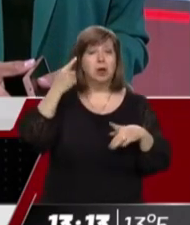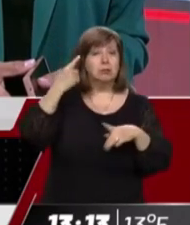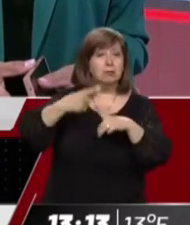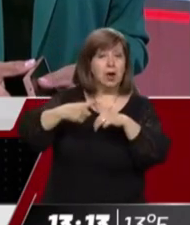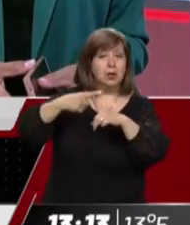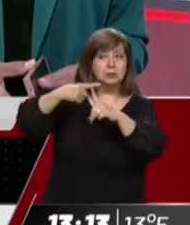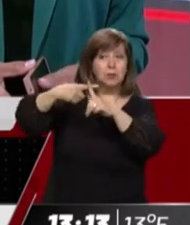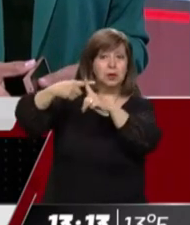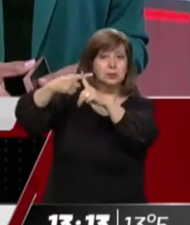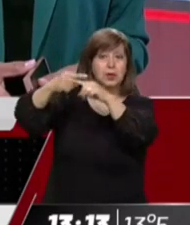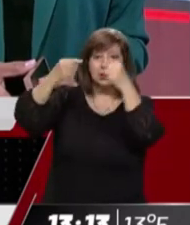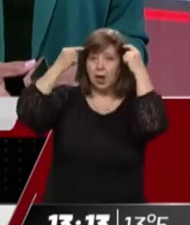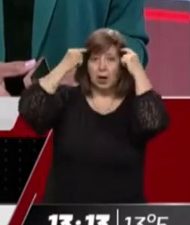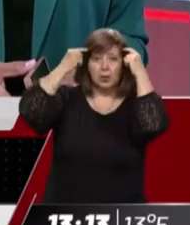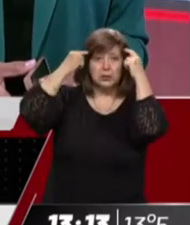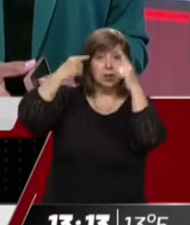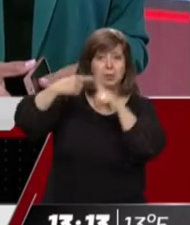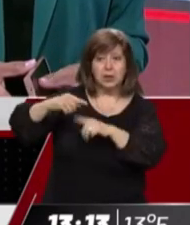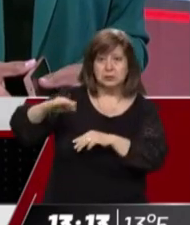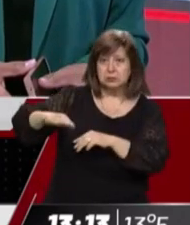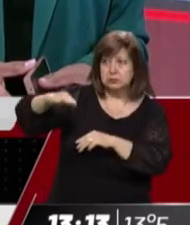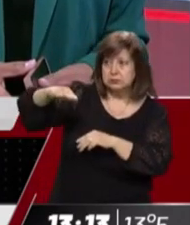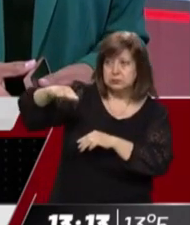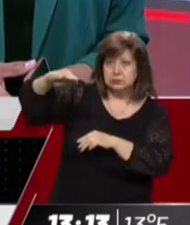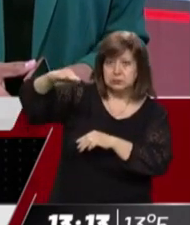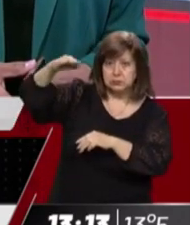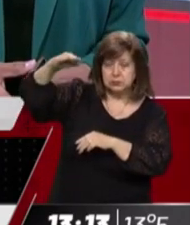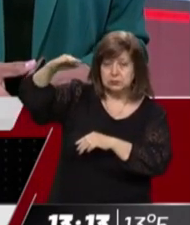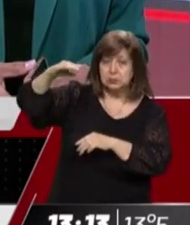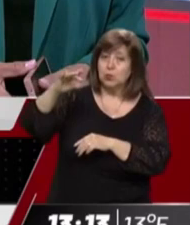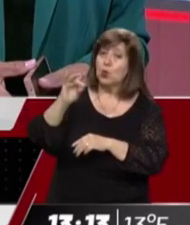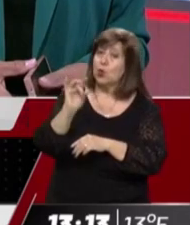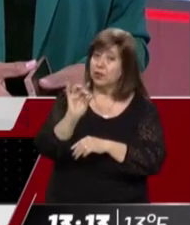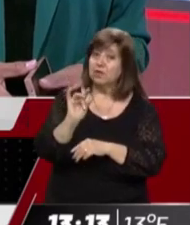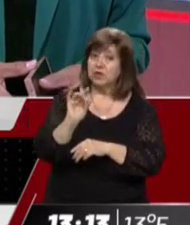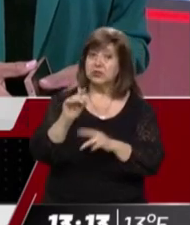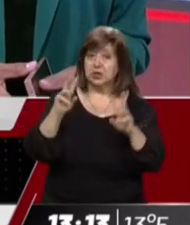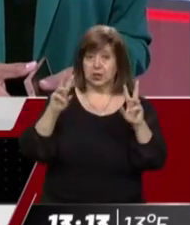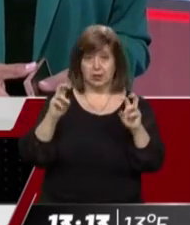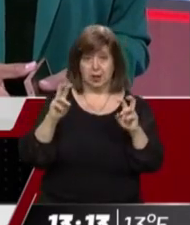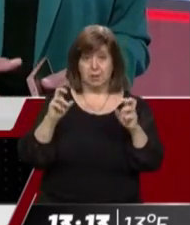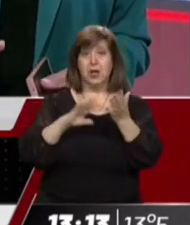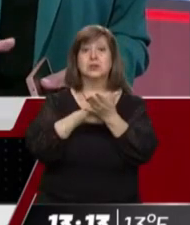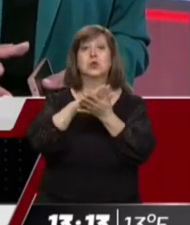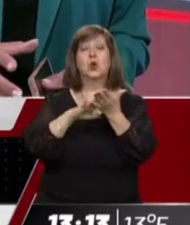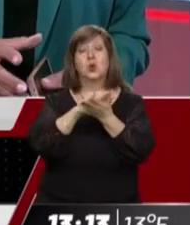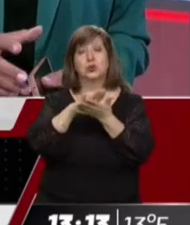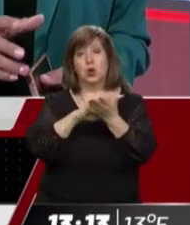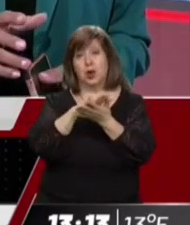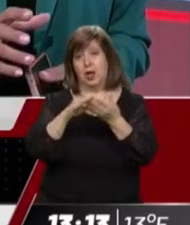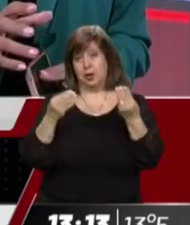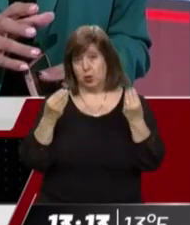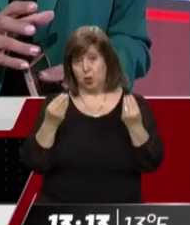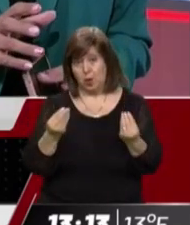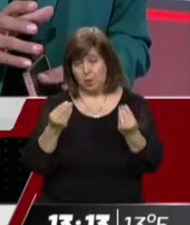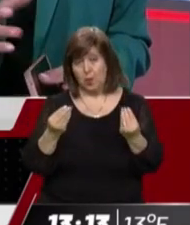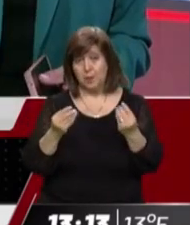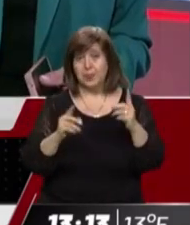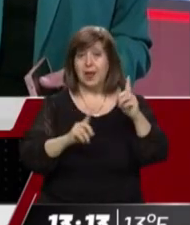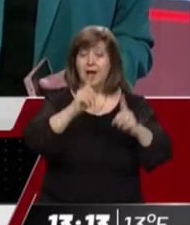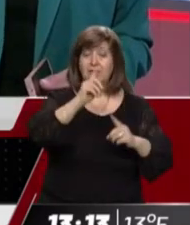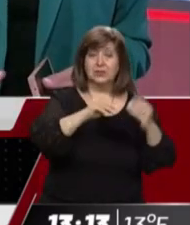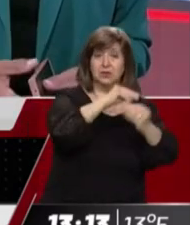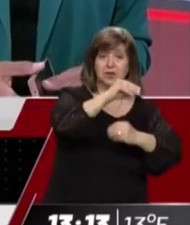atravesar. Es verdaderamente preocupante el tema de las adicciones, Marcela. Claro, y ayer decíamos, a veces hay este tema